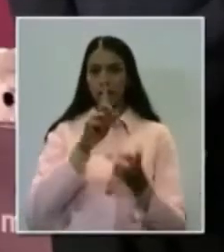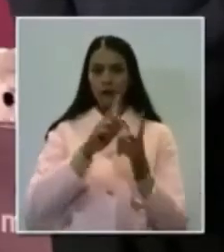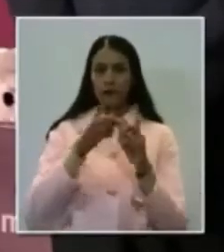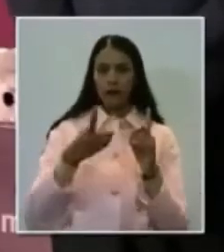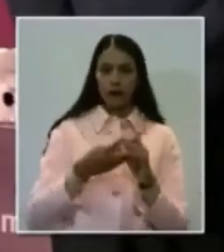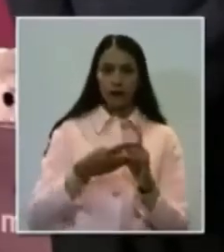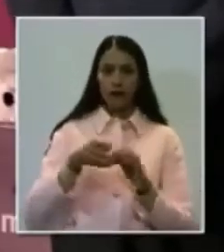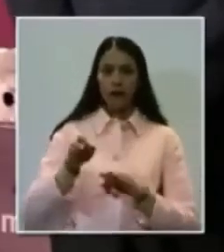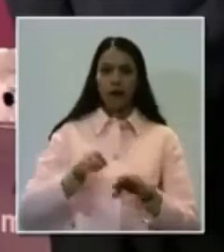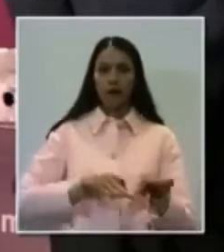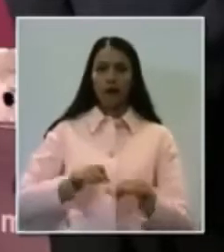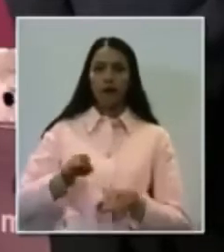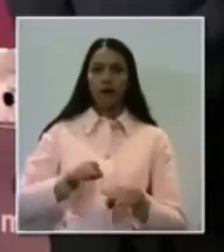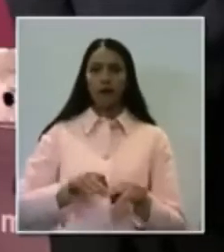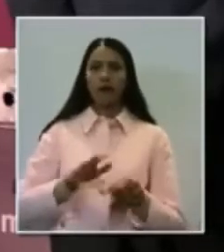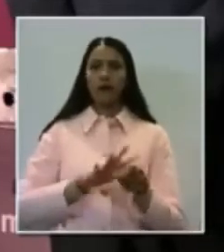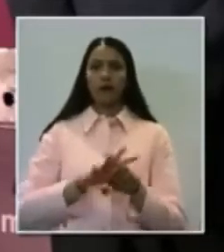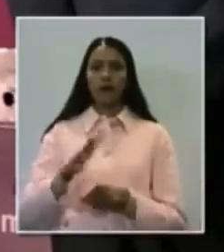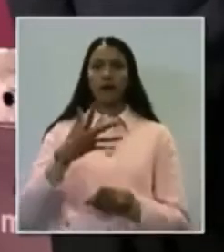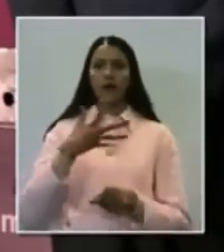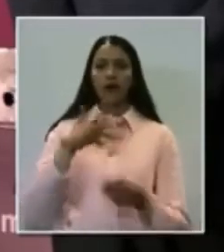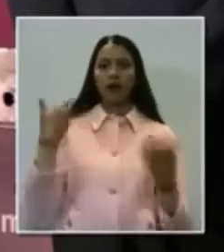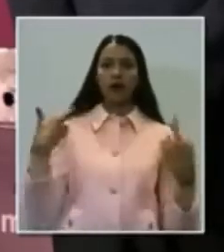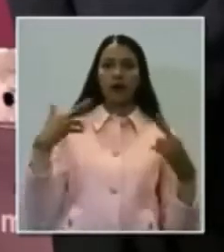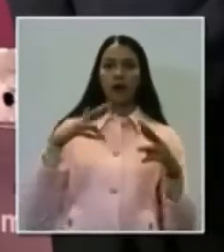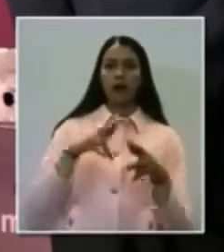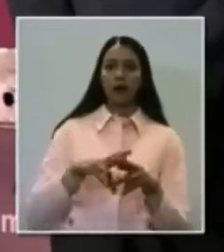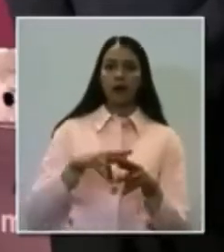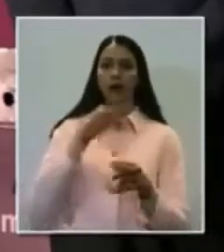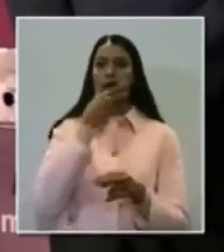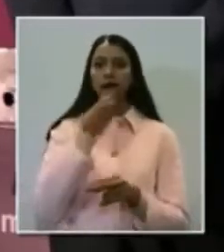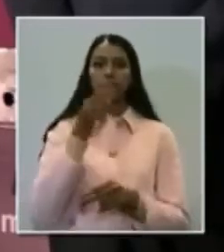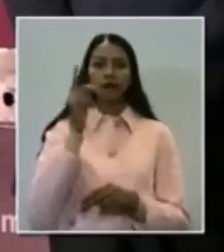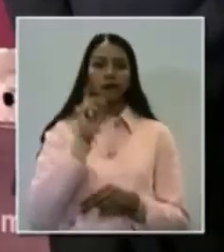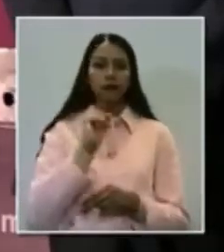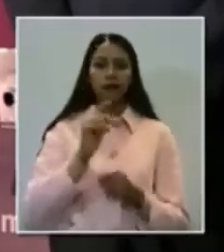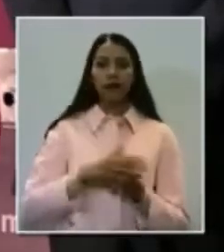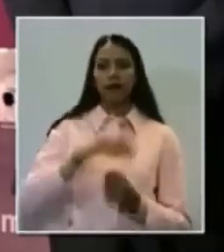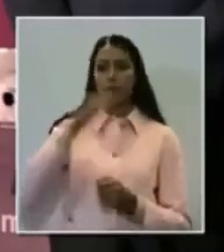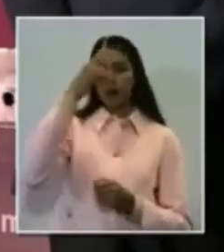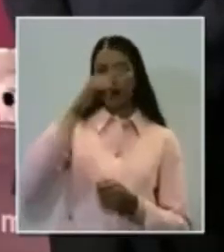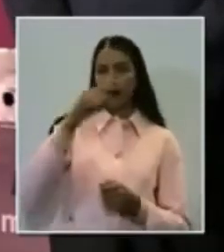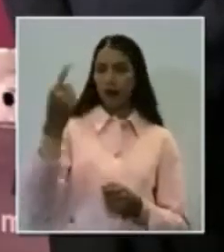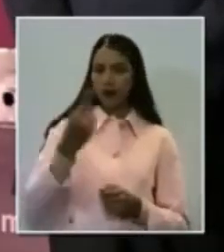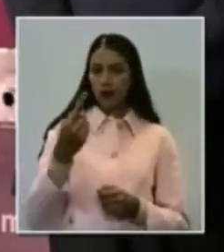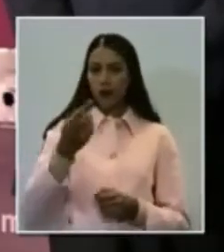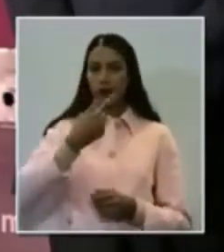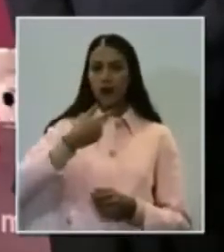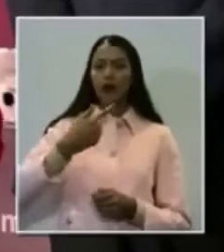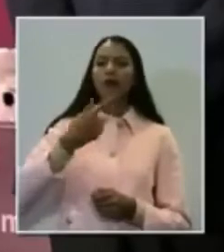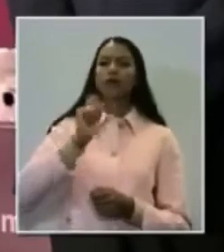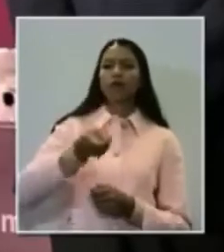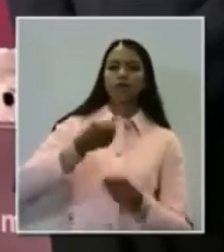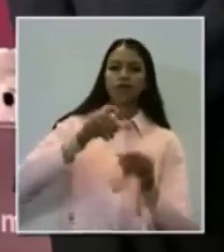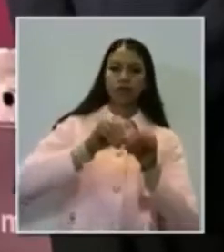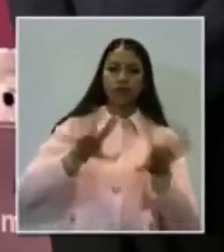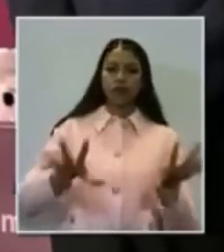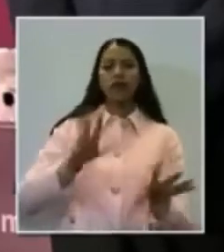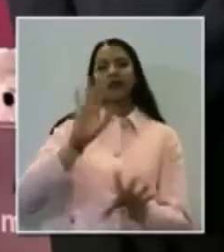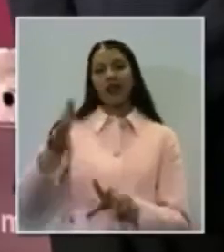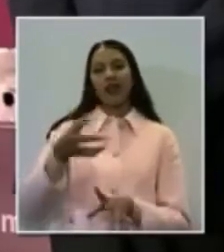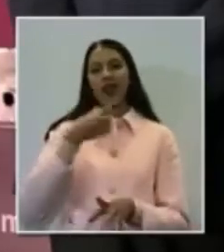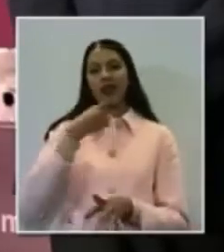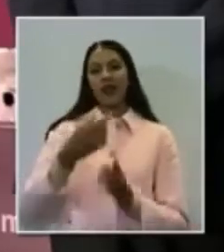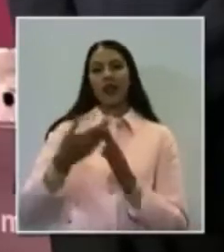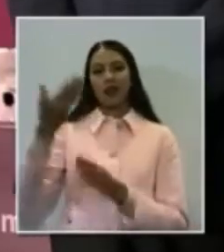el trabajo y lo que corresponde a los maestros y las maestras. ¿Para qué es esta rueda de prensa? Como ya lo comentaba,